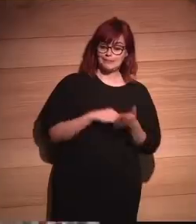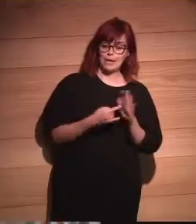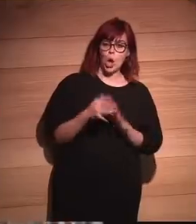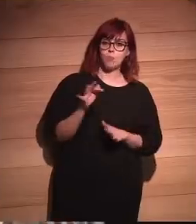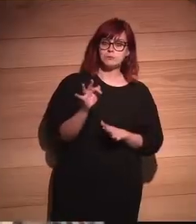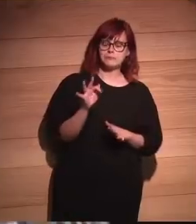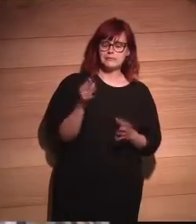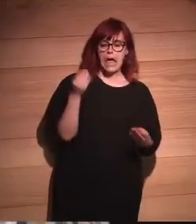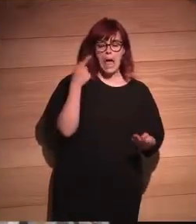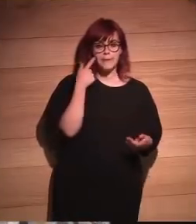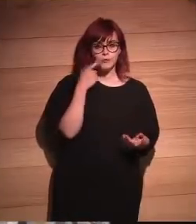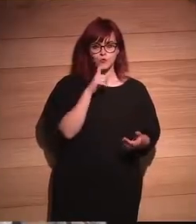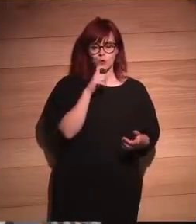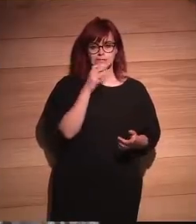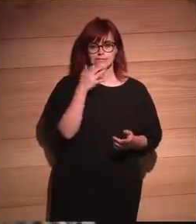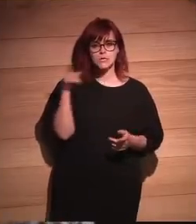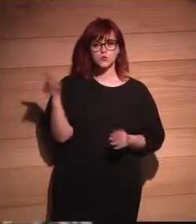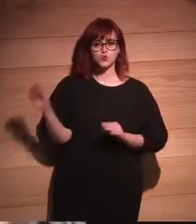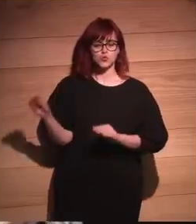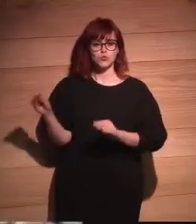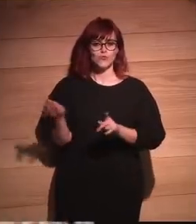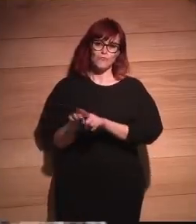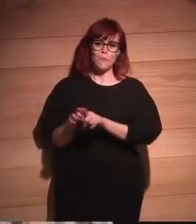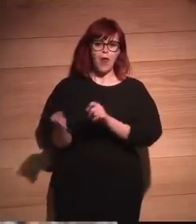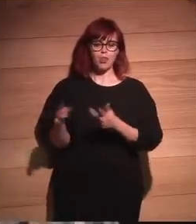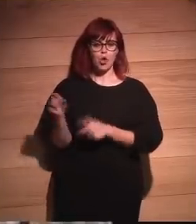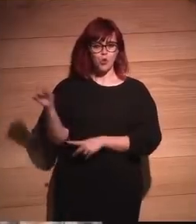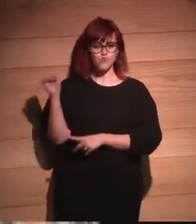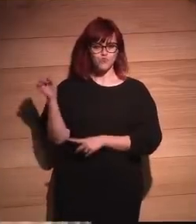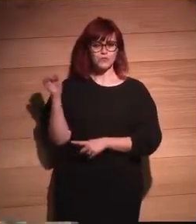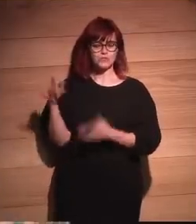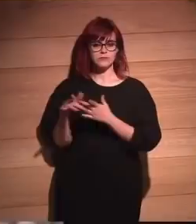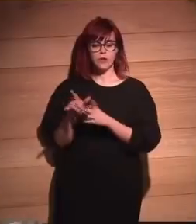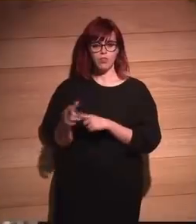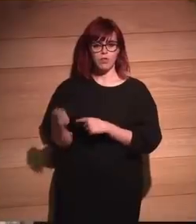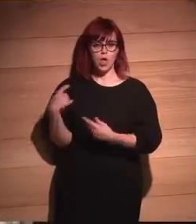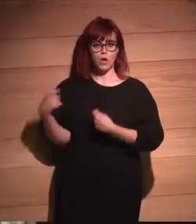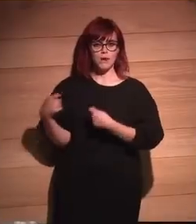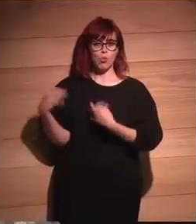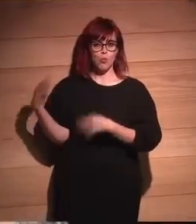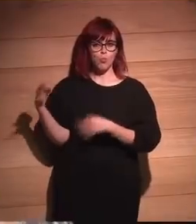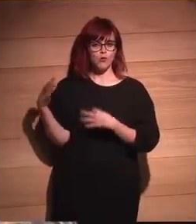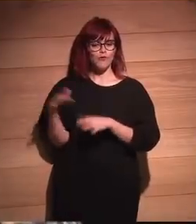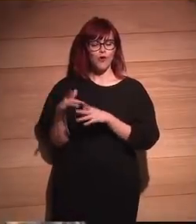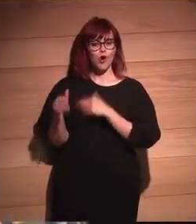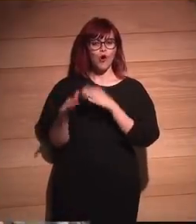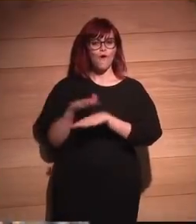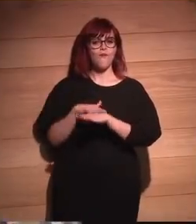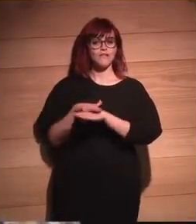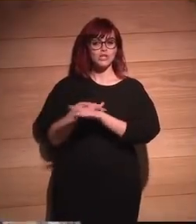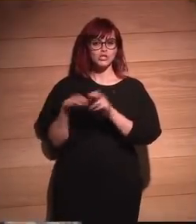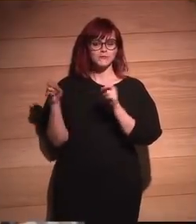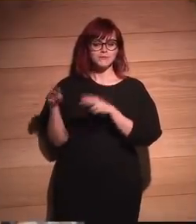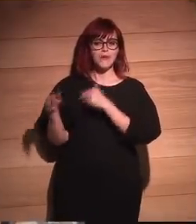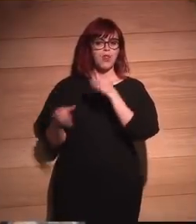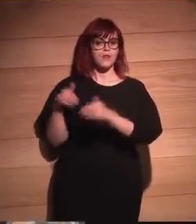optimista. Es decir, a ver, estamos diciendo, supongo que no, obviamente yo también tengo mis dudas, pero yo aún me